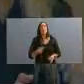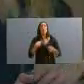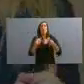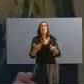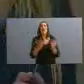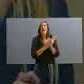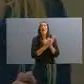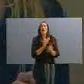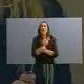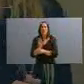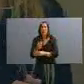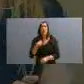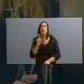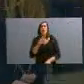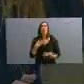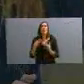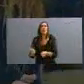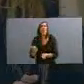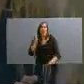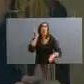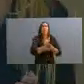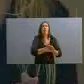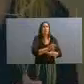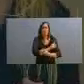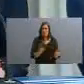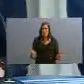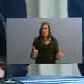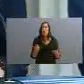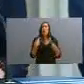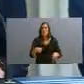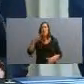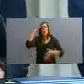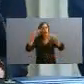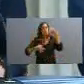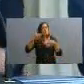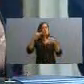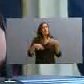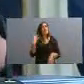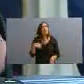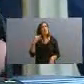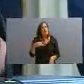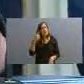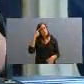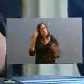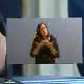las defensoras de mano duras, pero me parece que la justicia debería